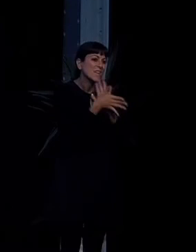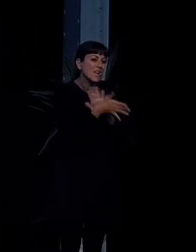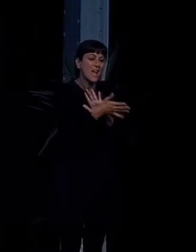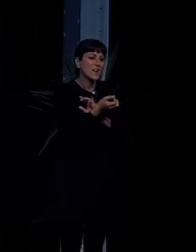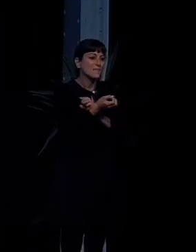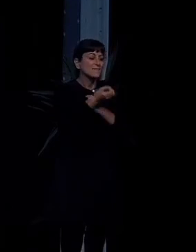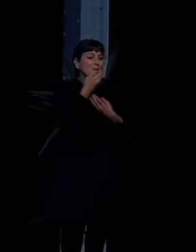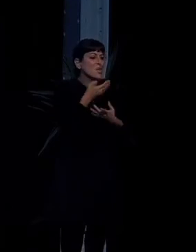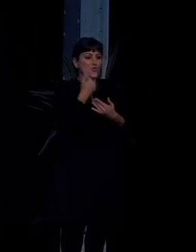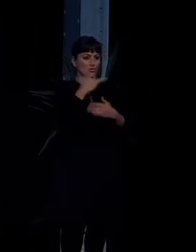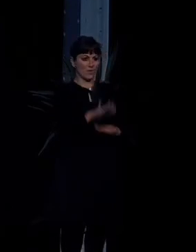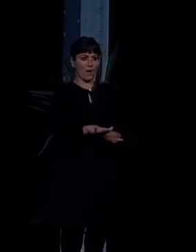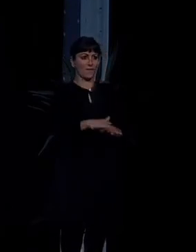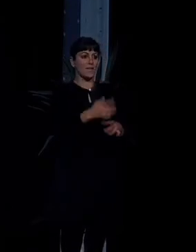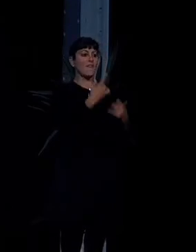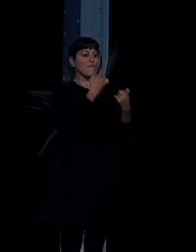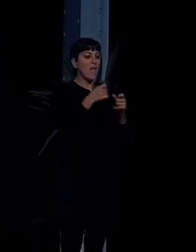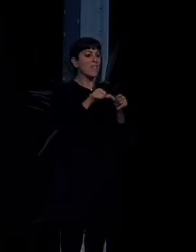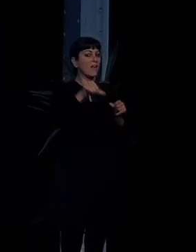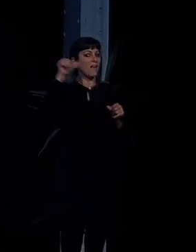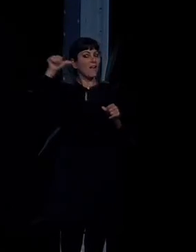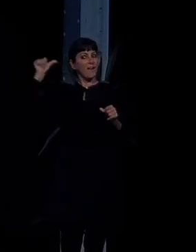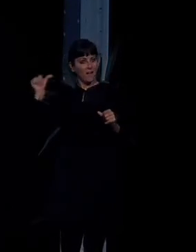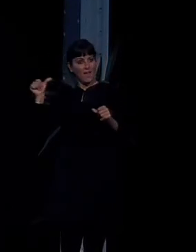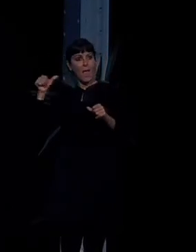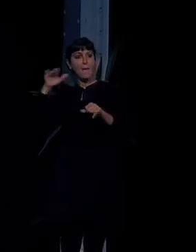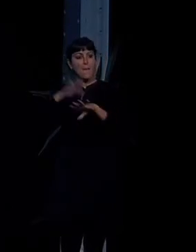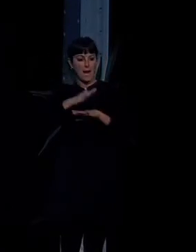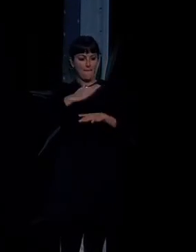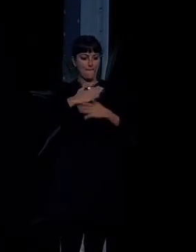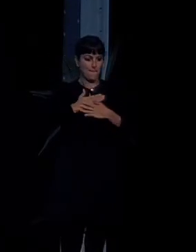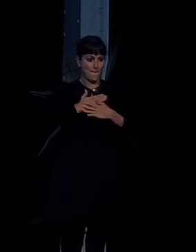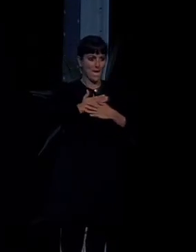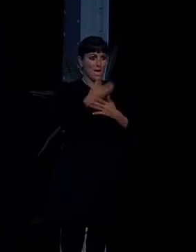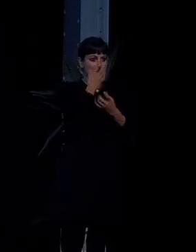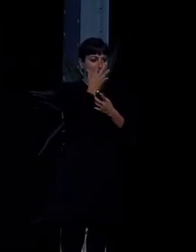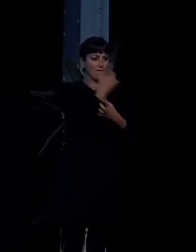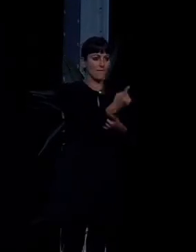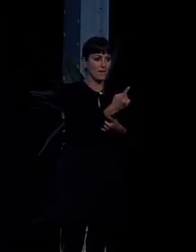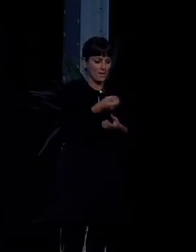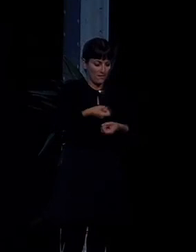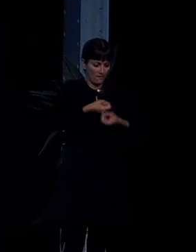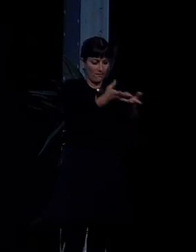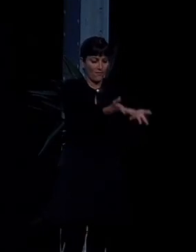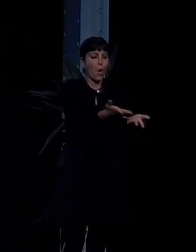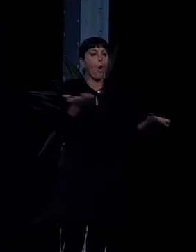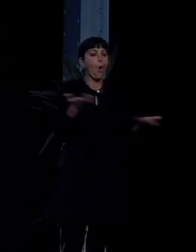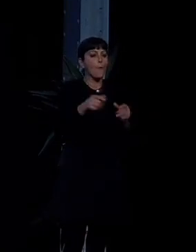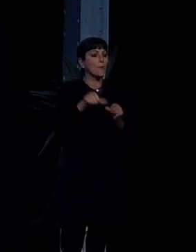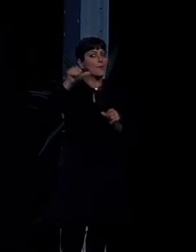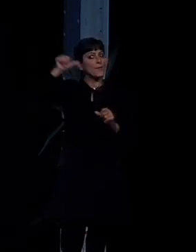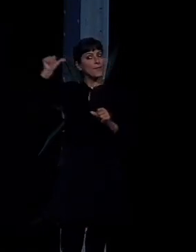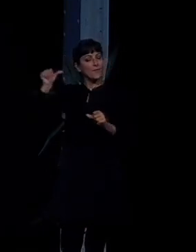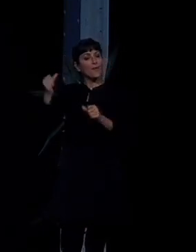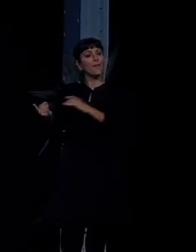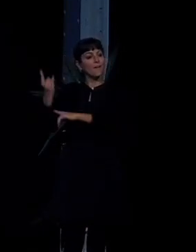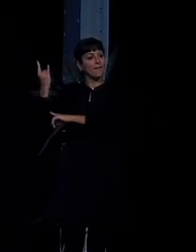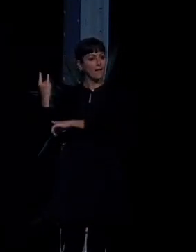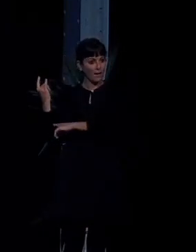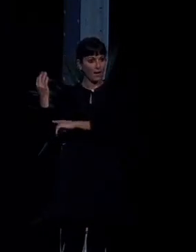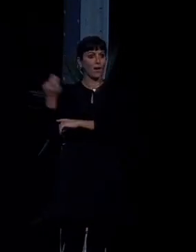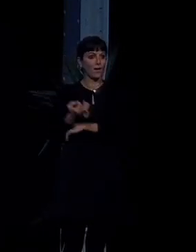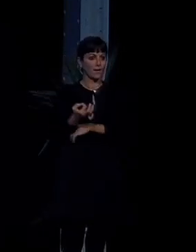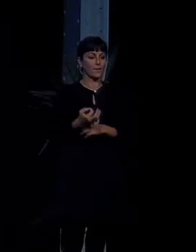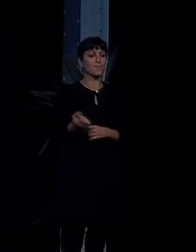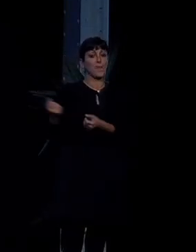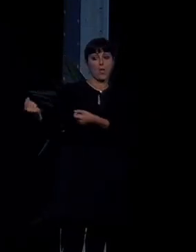basarse en construcciones culturales existentes para contar sus verdades, ¿no? Por lo tanto, las representaciones sobre el peligro sexual que contienen los relatos nos están